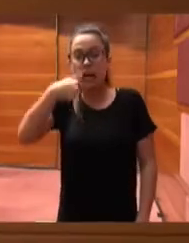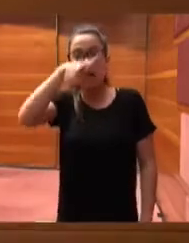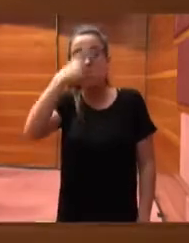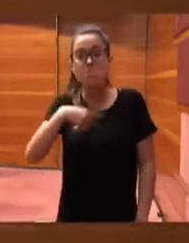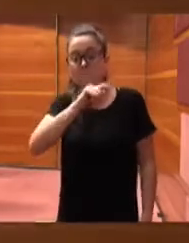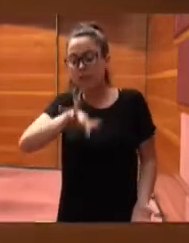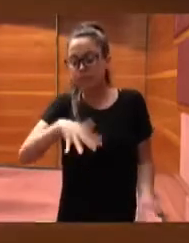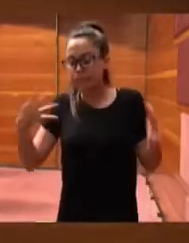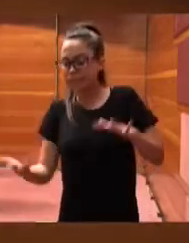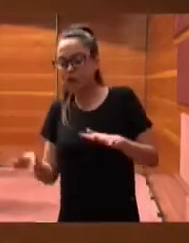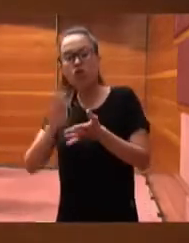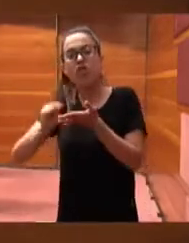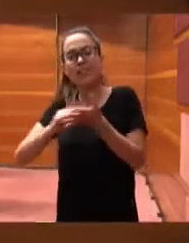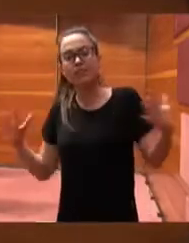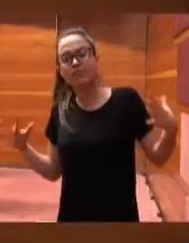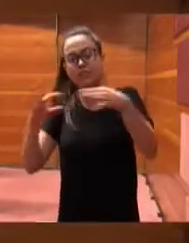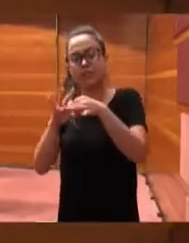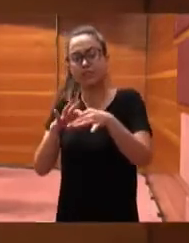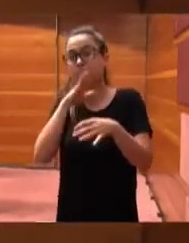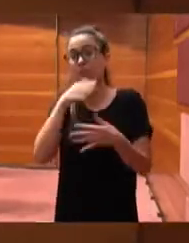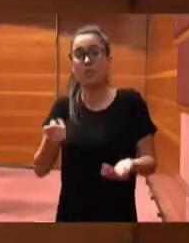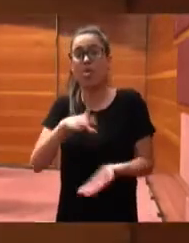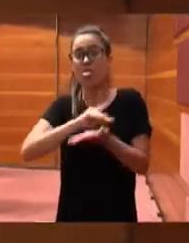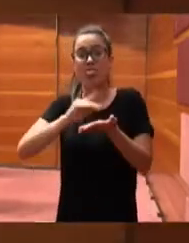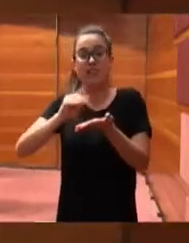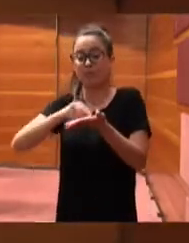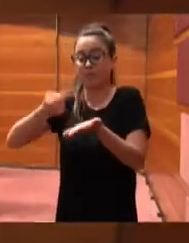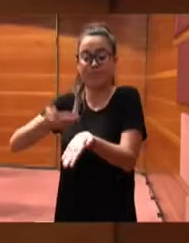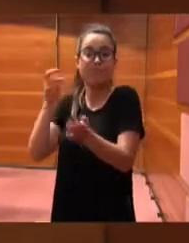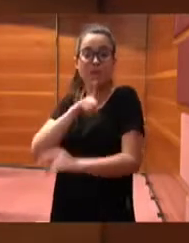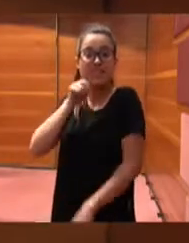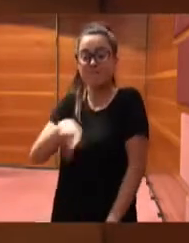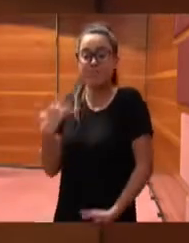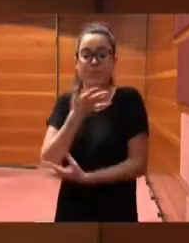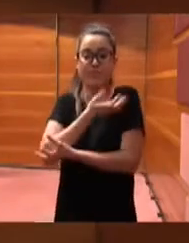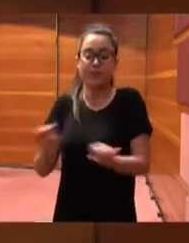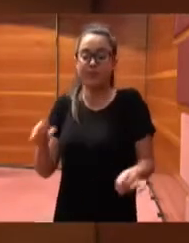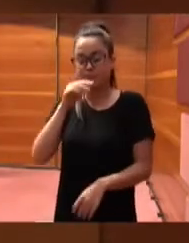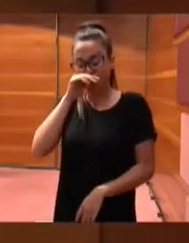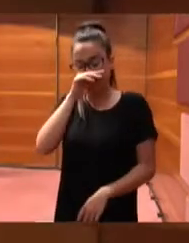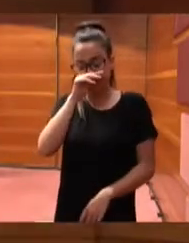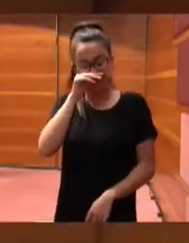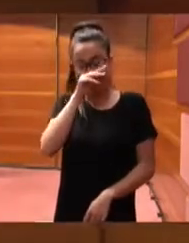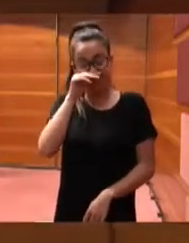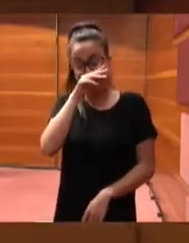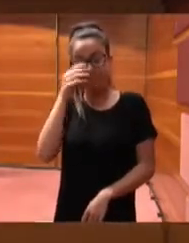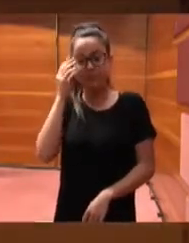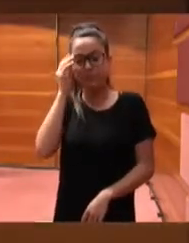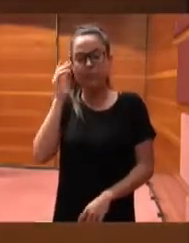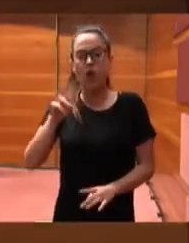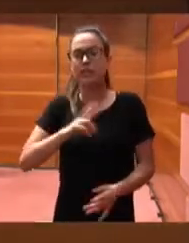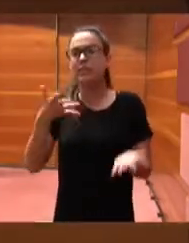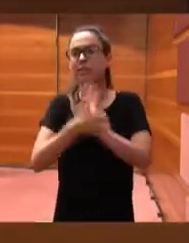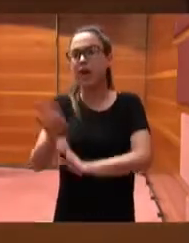¿Por qué? Porque son las únicas fuentes que no mienten. Y no digo que mientan otras fuentes deliberadamente